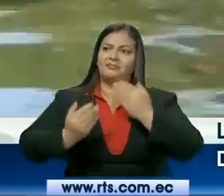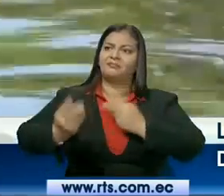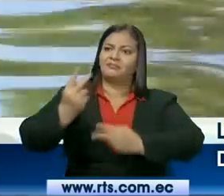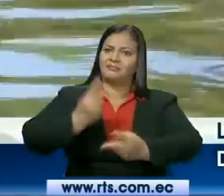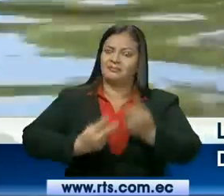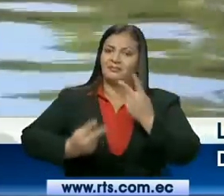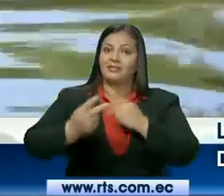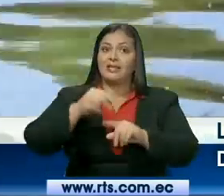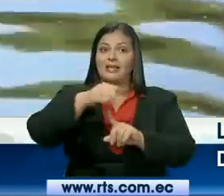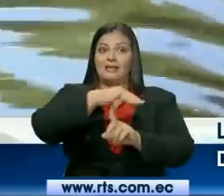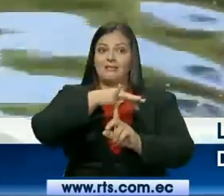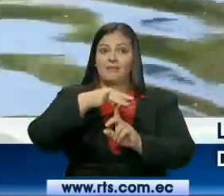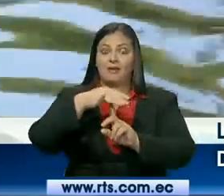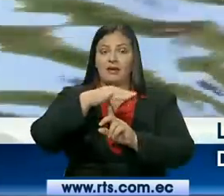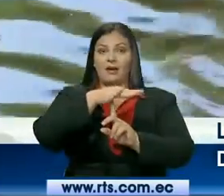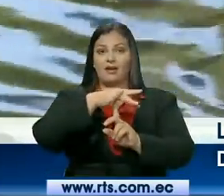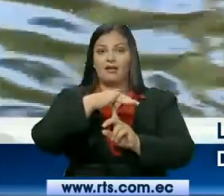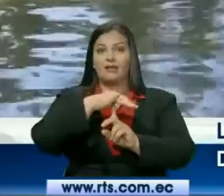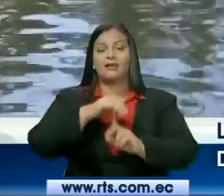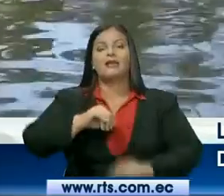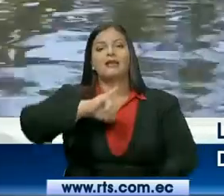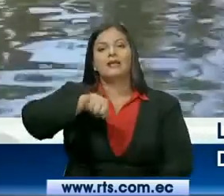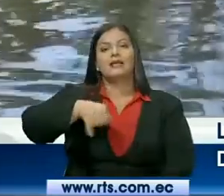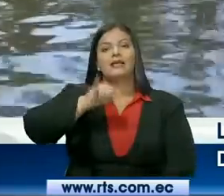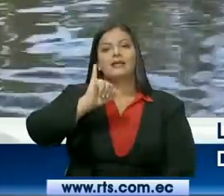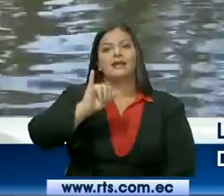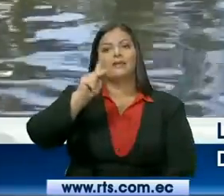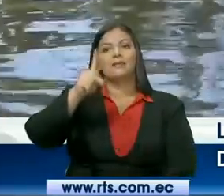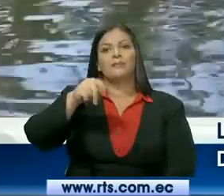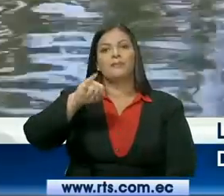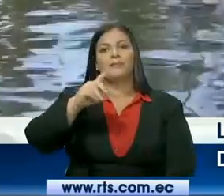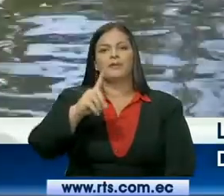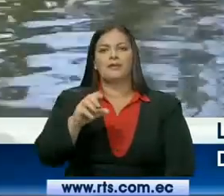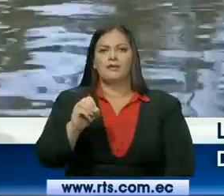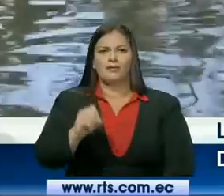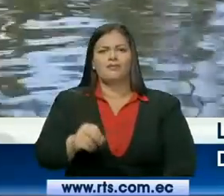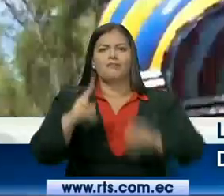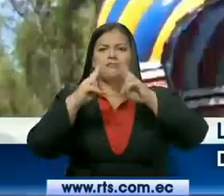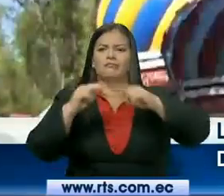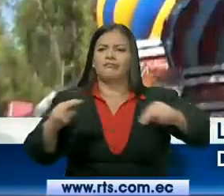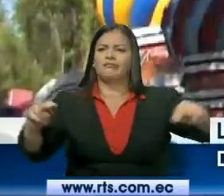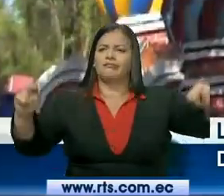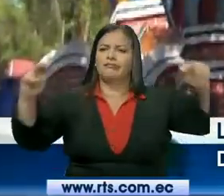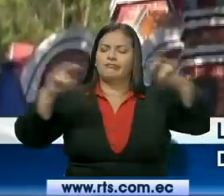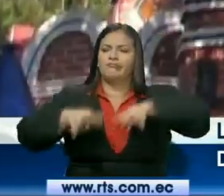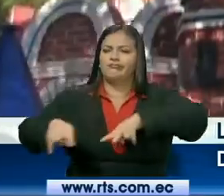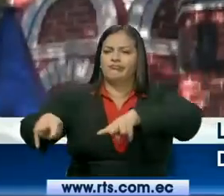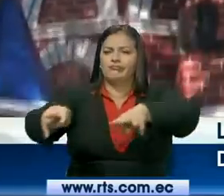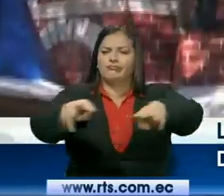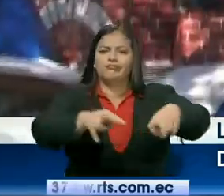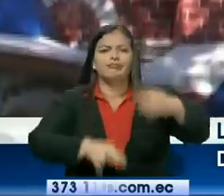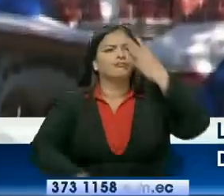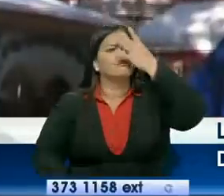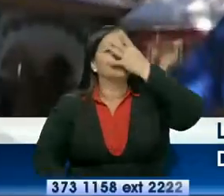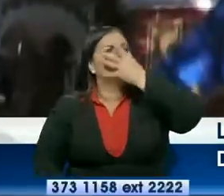puede observar la maravilla de la naturaleza y un lugar propicio para la familia. Las torres que